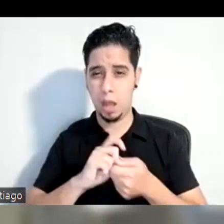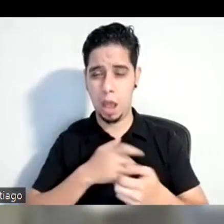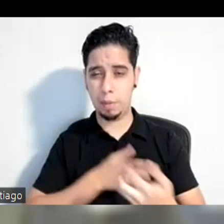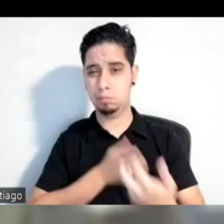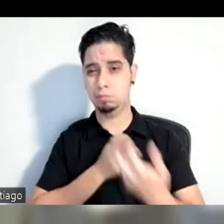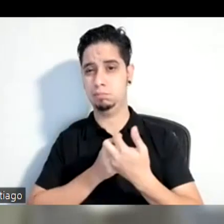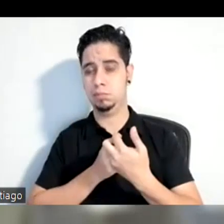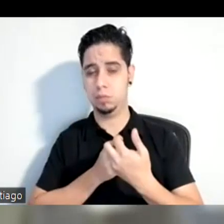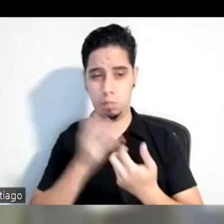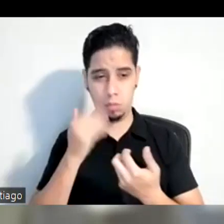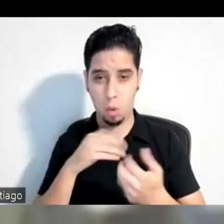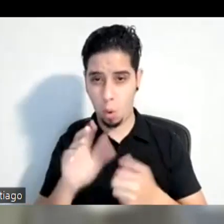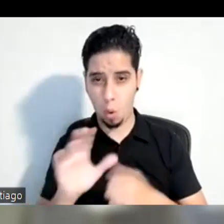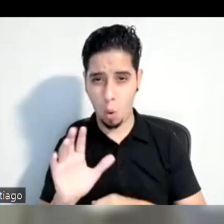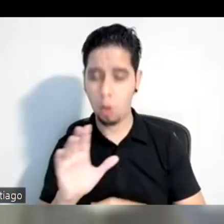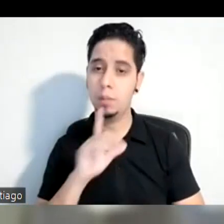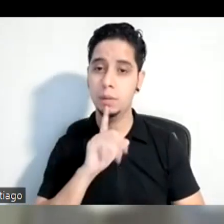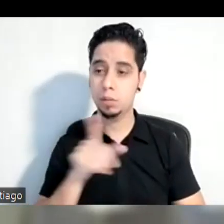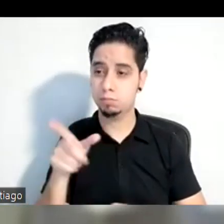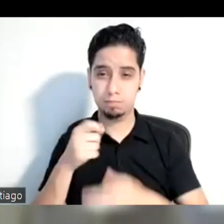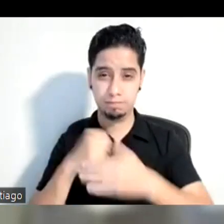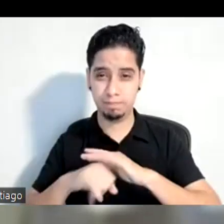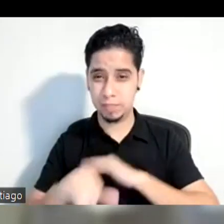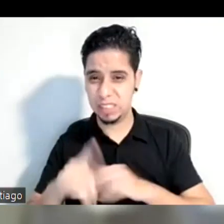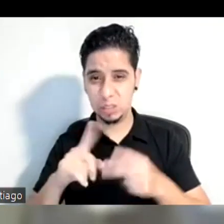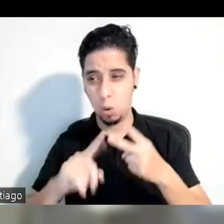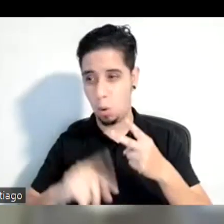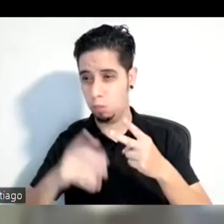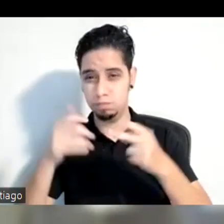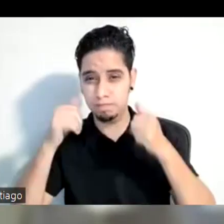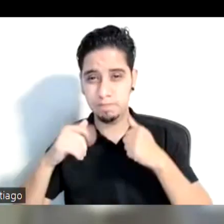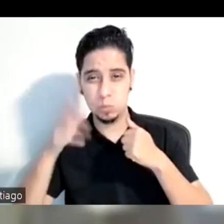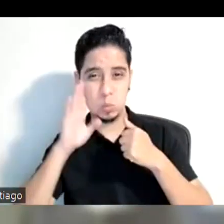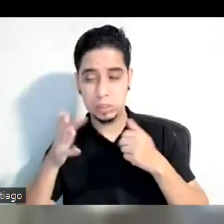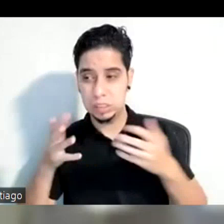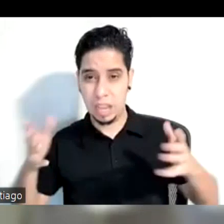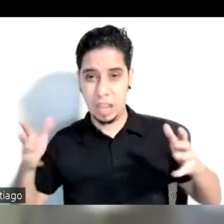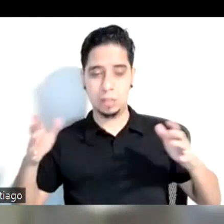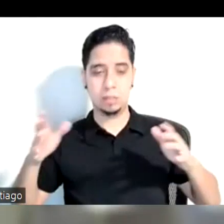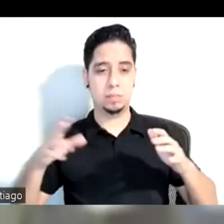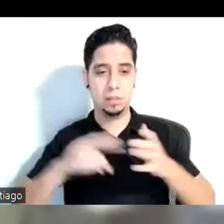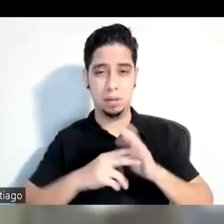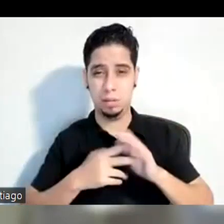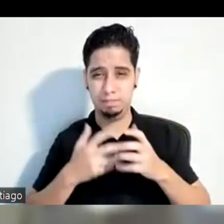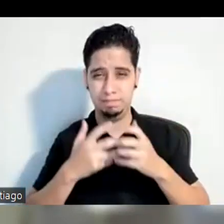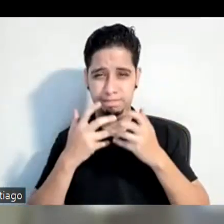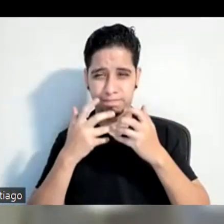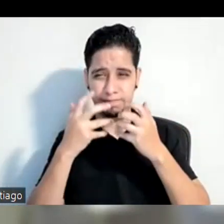porque soy excéntrico. No, ¿entiendes? Y es que sí, es que de verdad que... Espera, me pongo la bola.